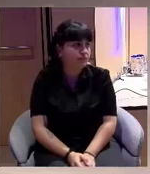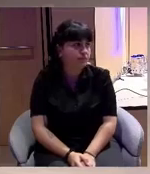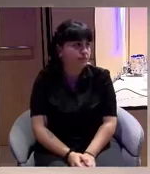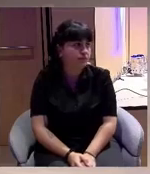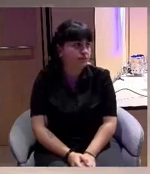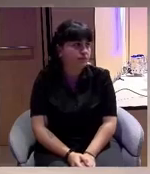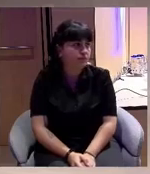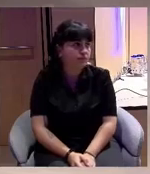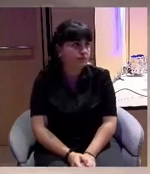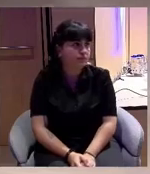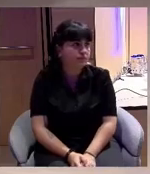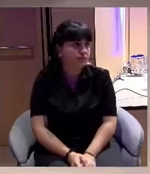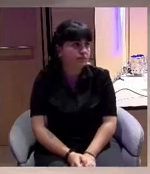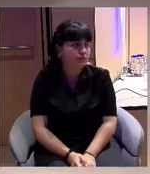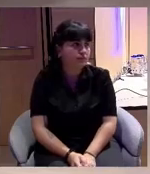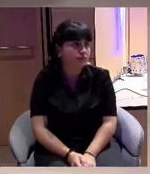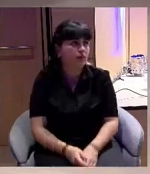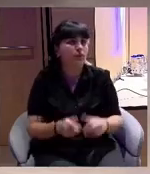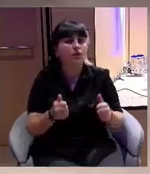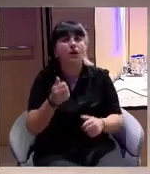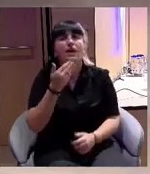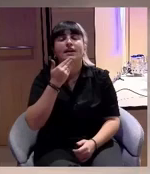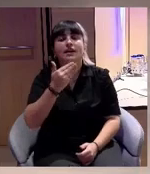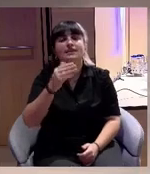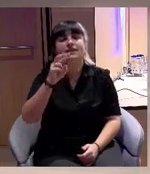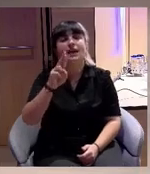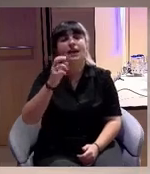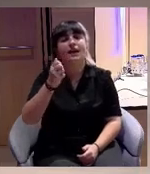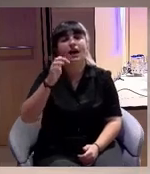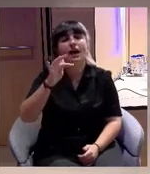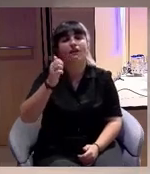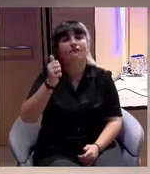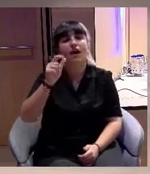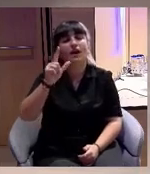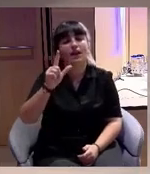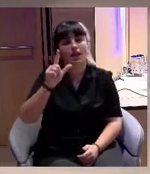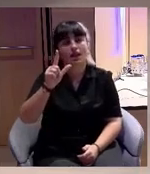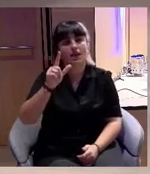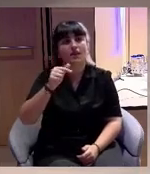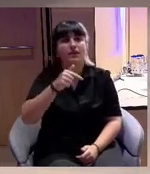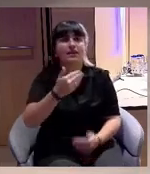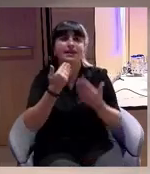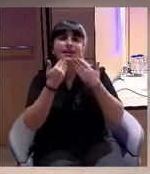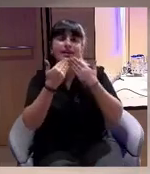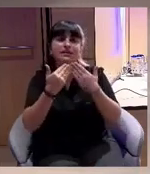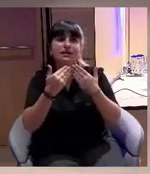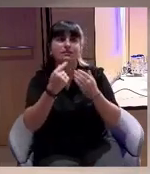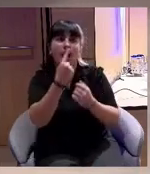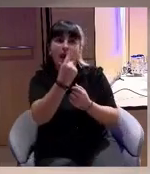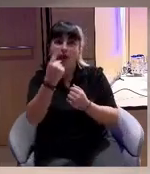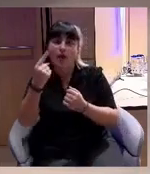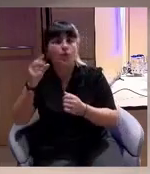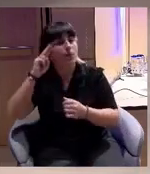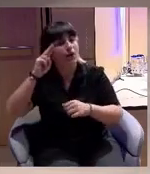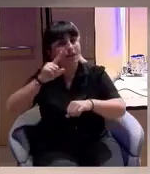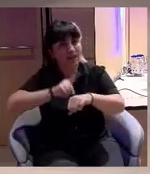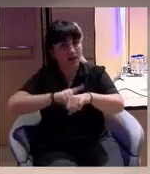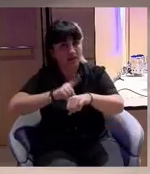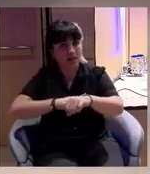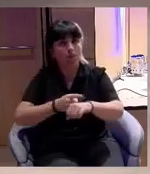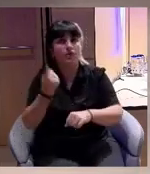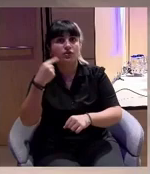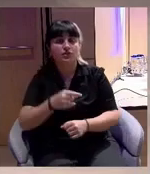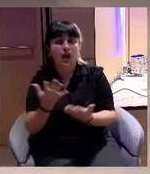información Bueno gracias Rafael y gracias a todos por cirse al tiempo tenemos unos